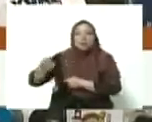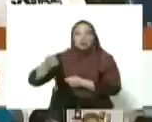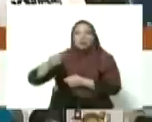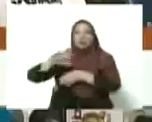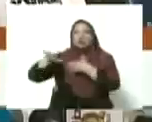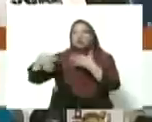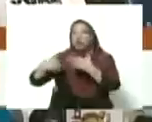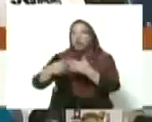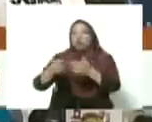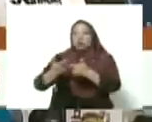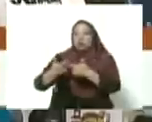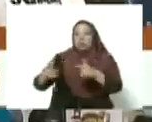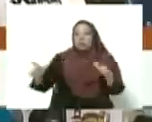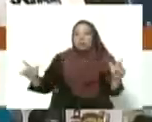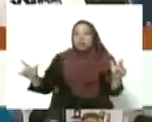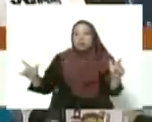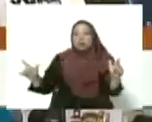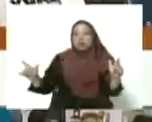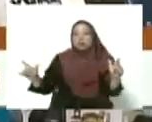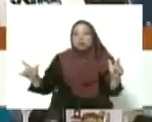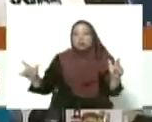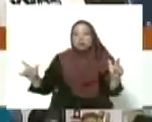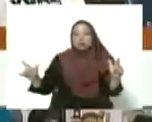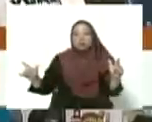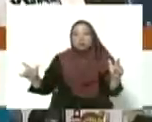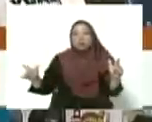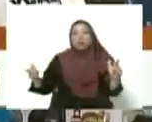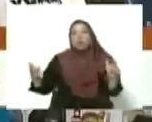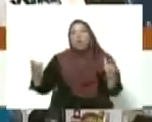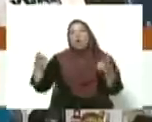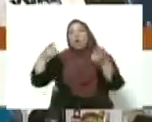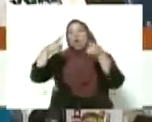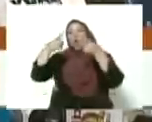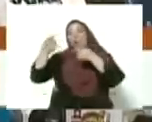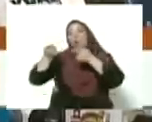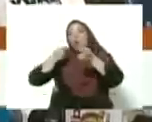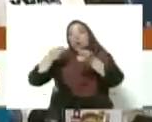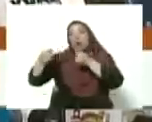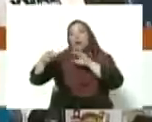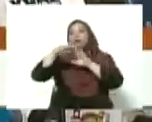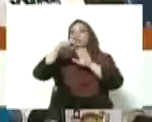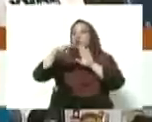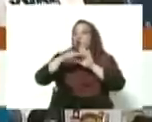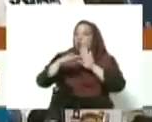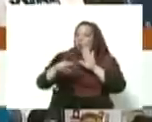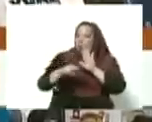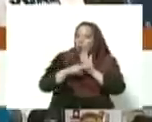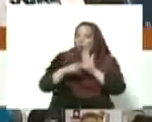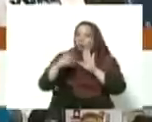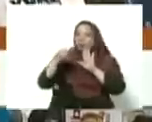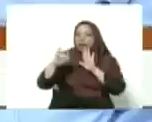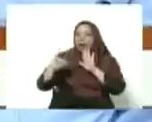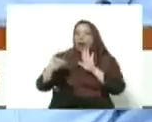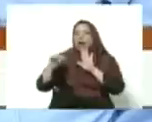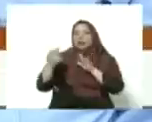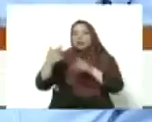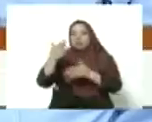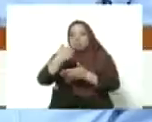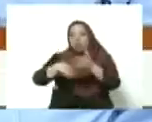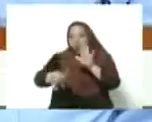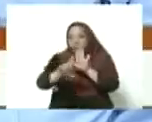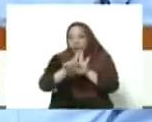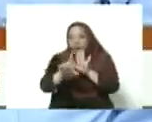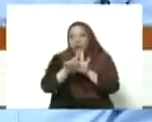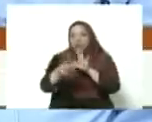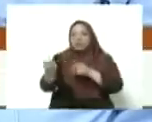comercial quedan abiertos con las regulaciones establecidas por las aduanas de ambos países.